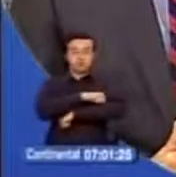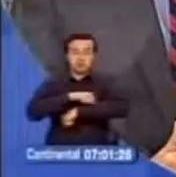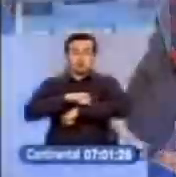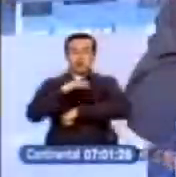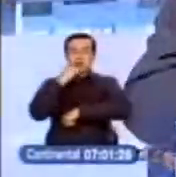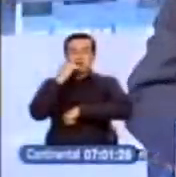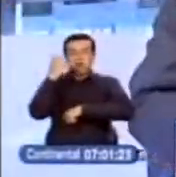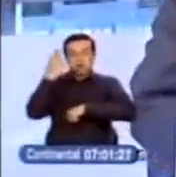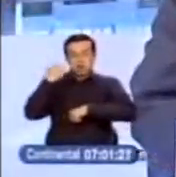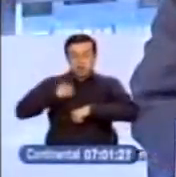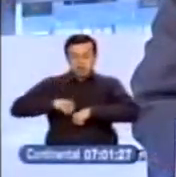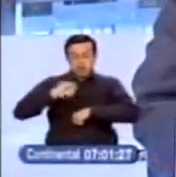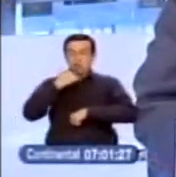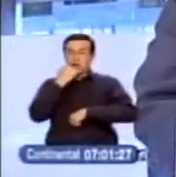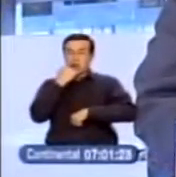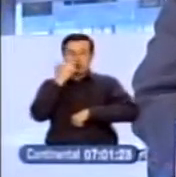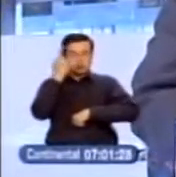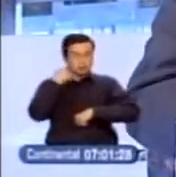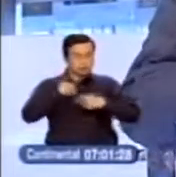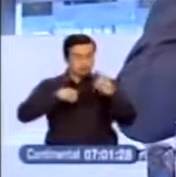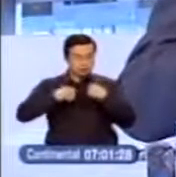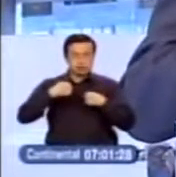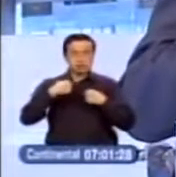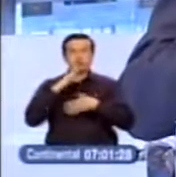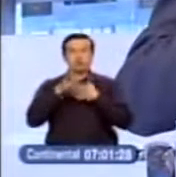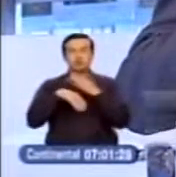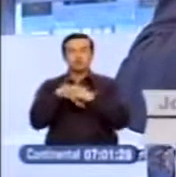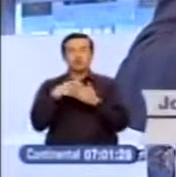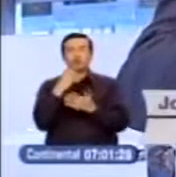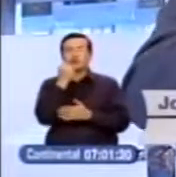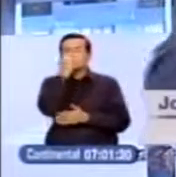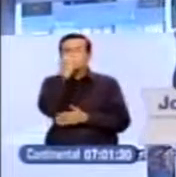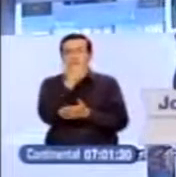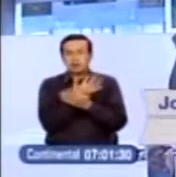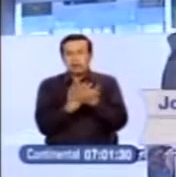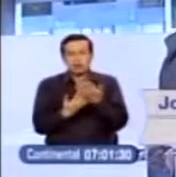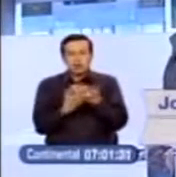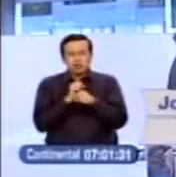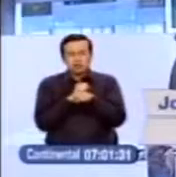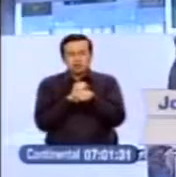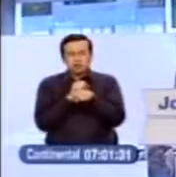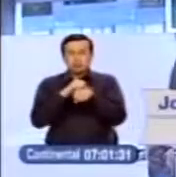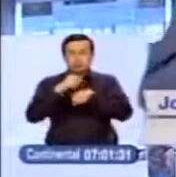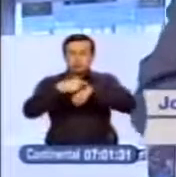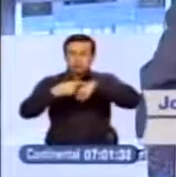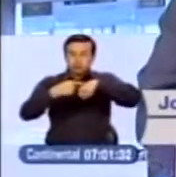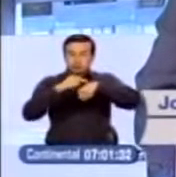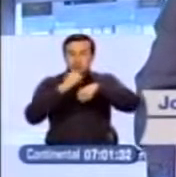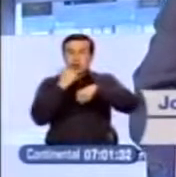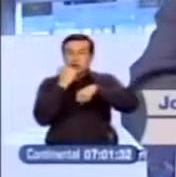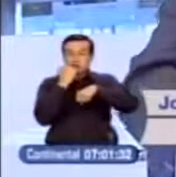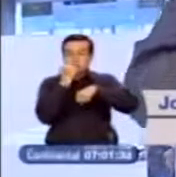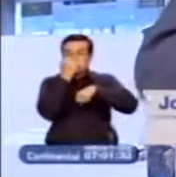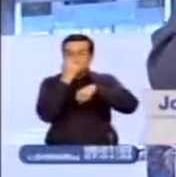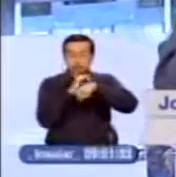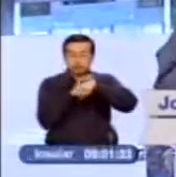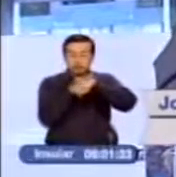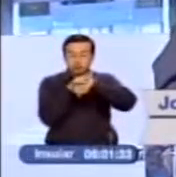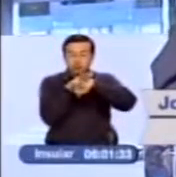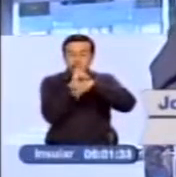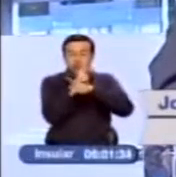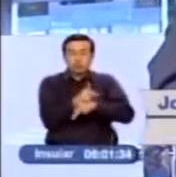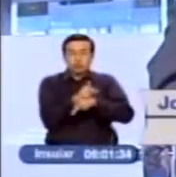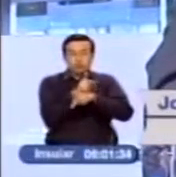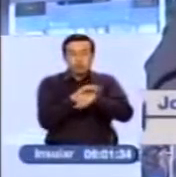en determinada parte del cuerpo, todos los glóbulos blancos van a ese punto herido para defenderlo al